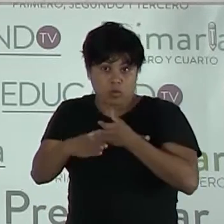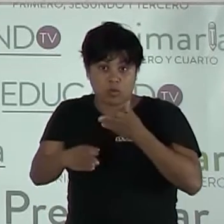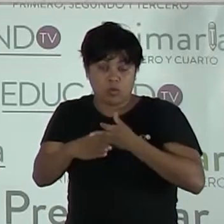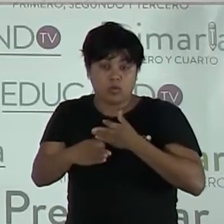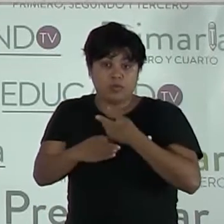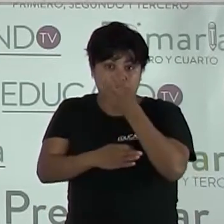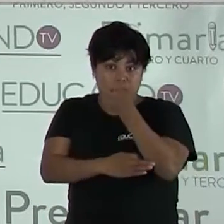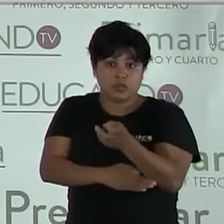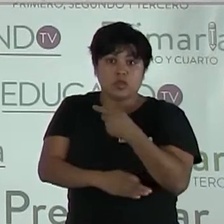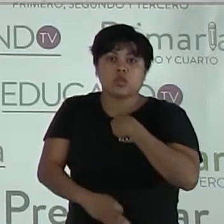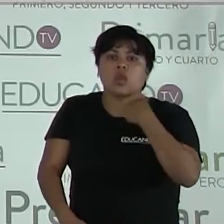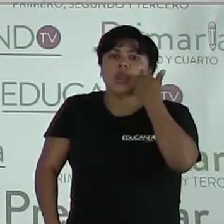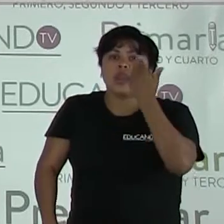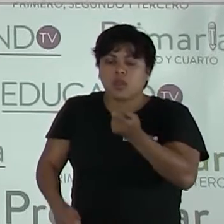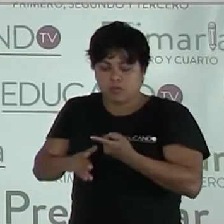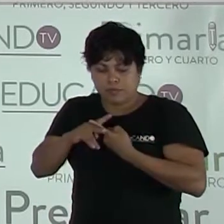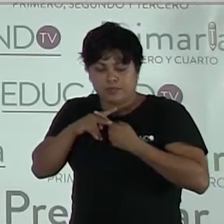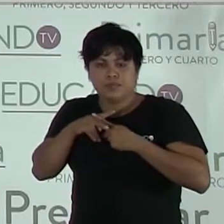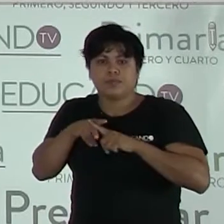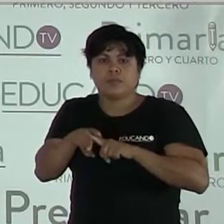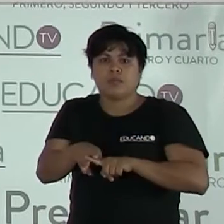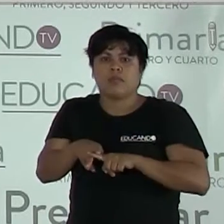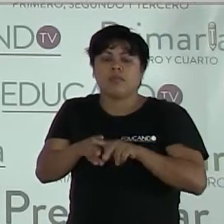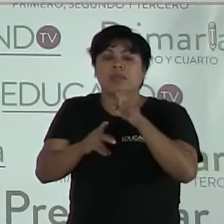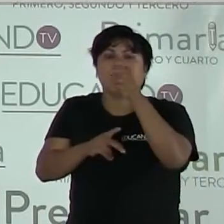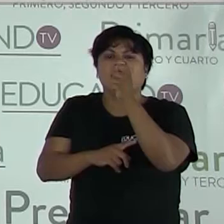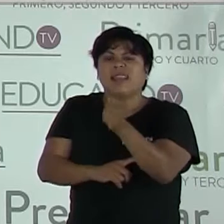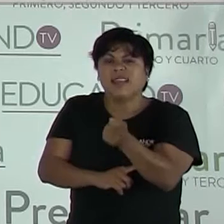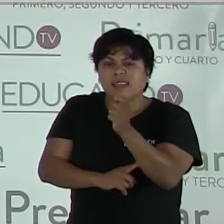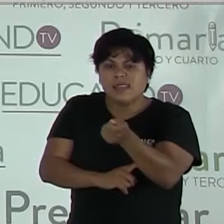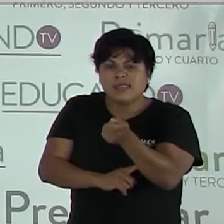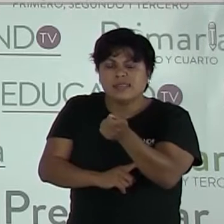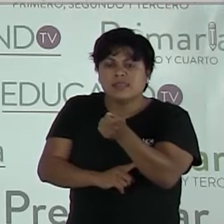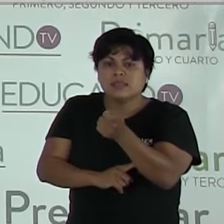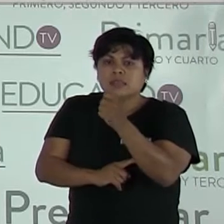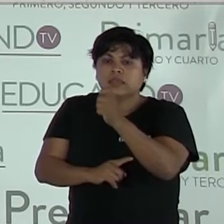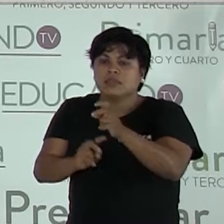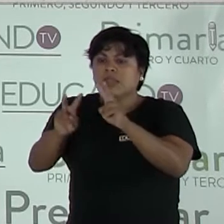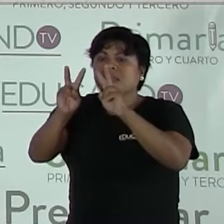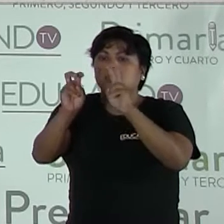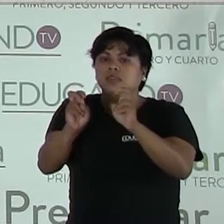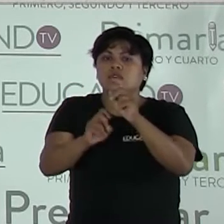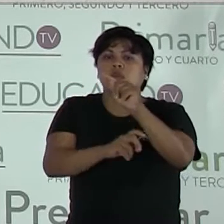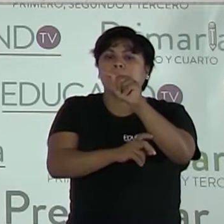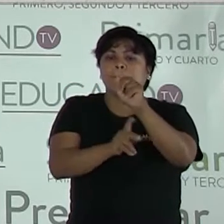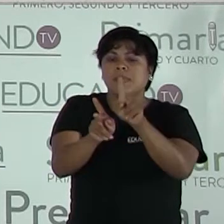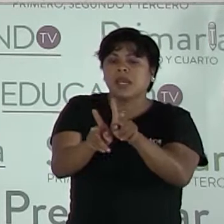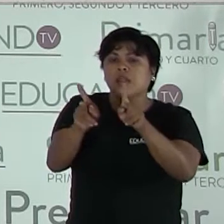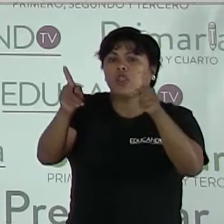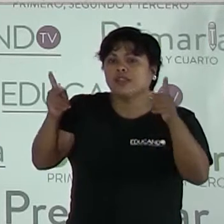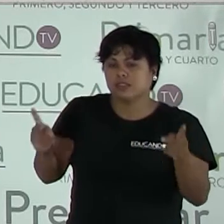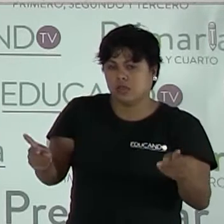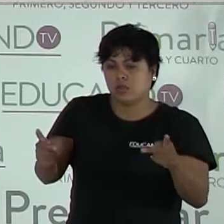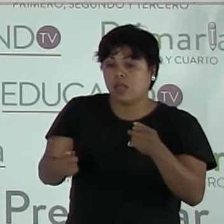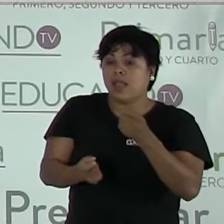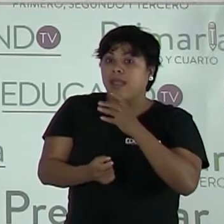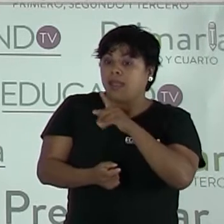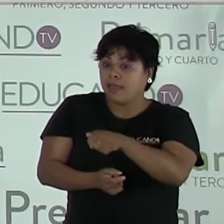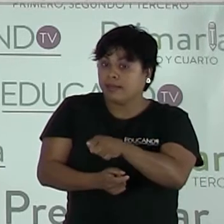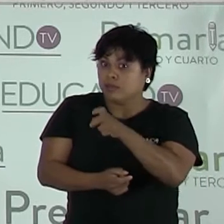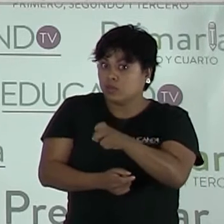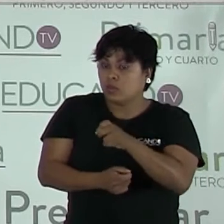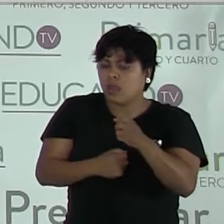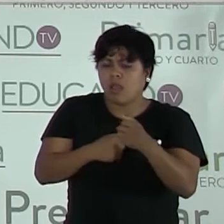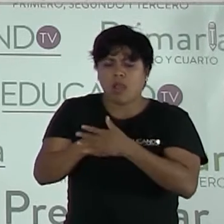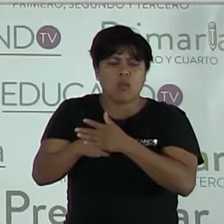hoy quiero iniciar desde lo que es los textos periodísticos. Algo muy